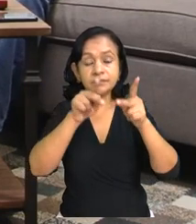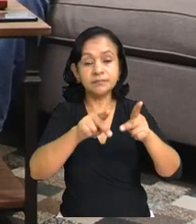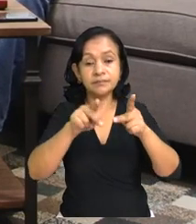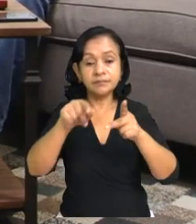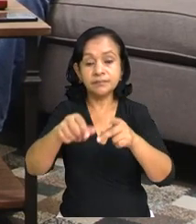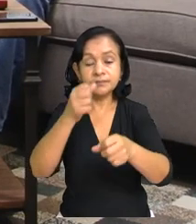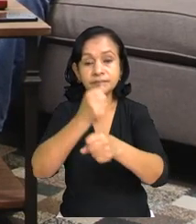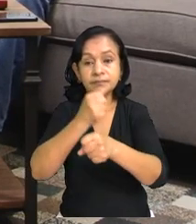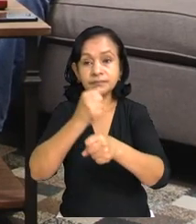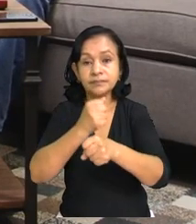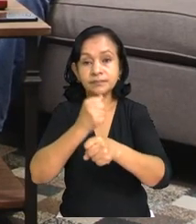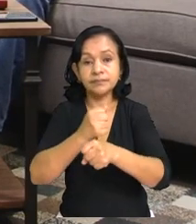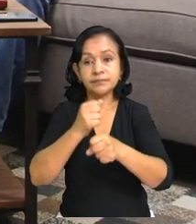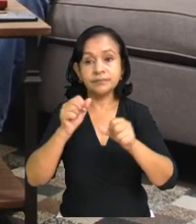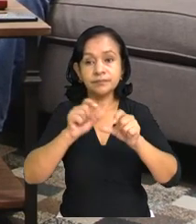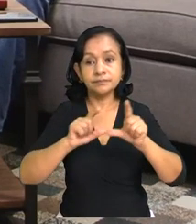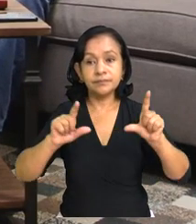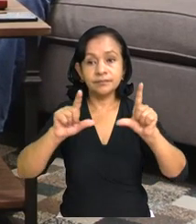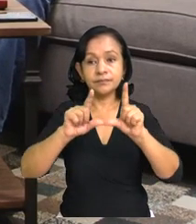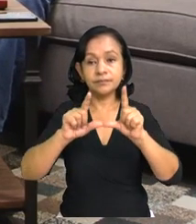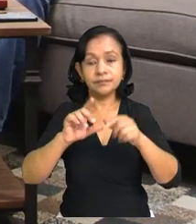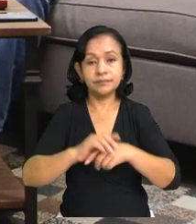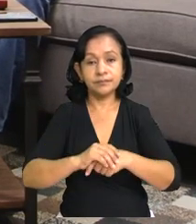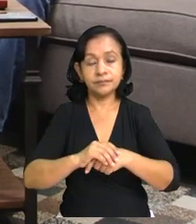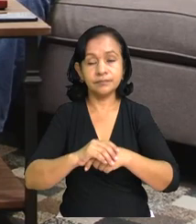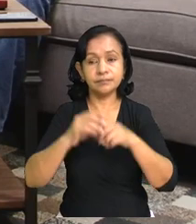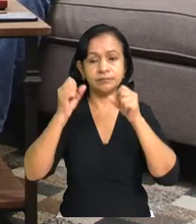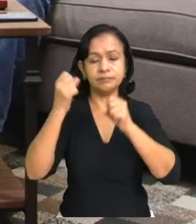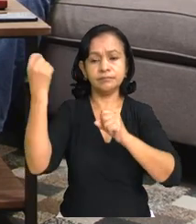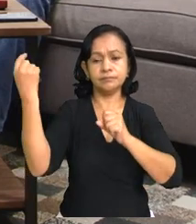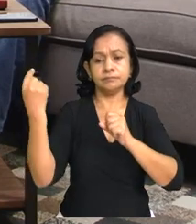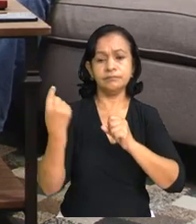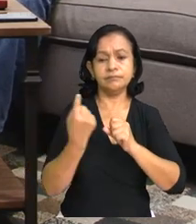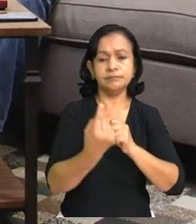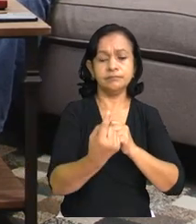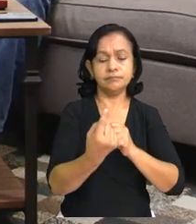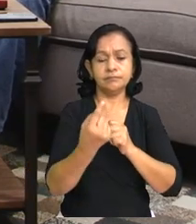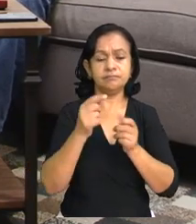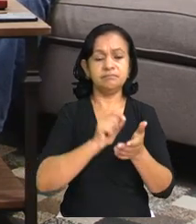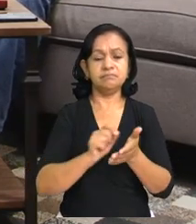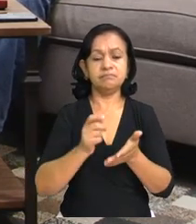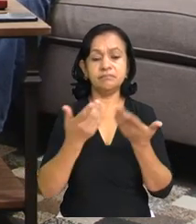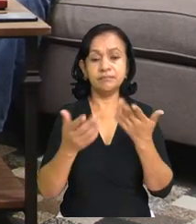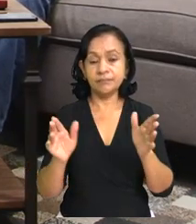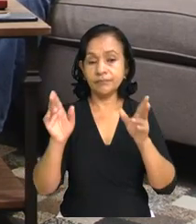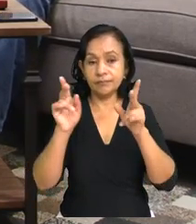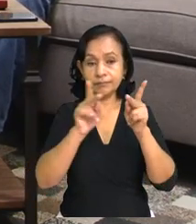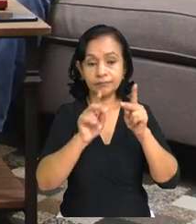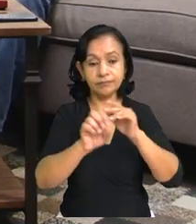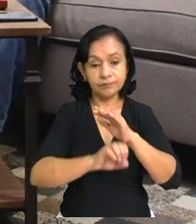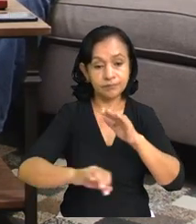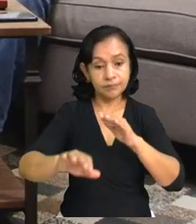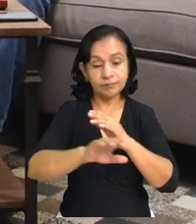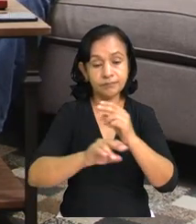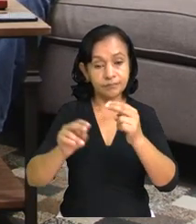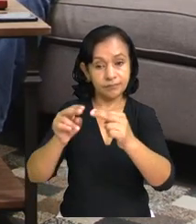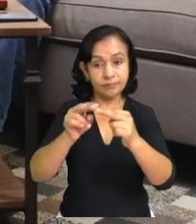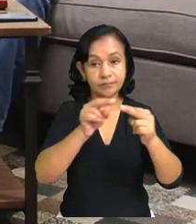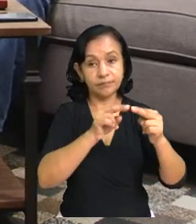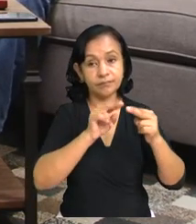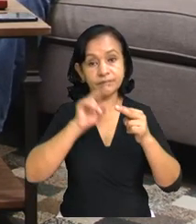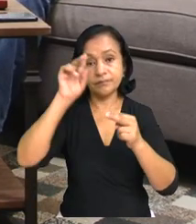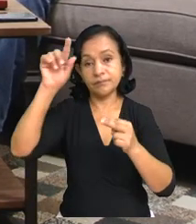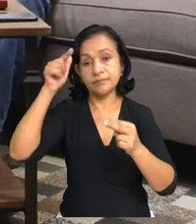territorio. Que no tiene que ser un ingeniero que llega y que es ingeniero solo técnico, no, es un ingeniero que también es social, porque es un ingeniero del